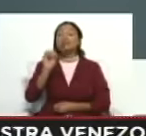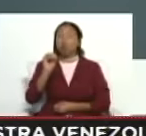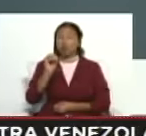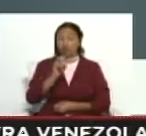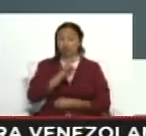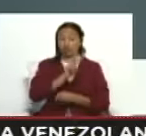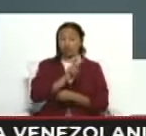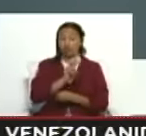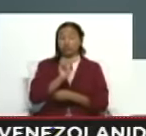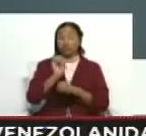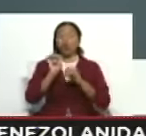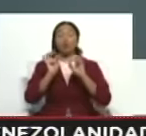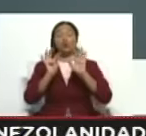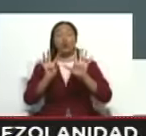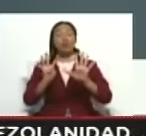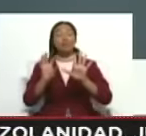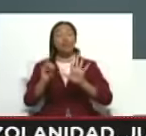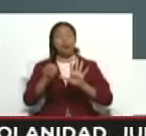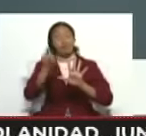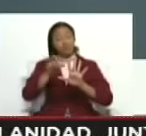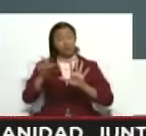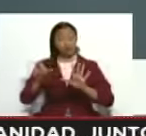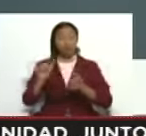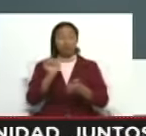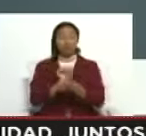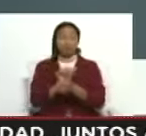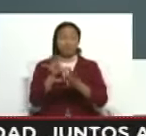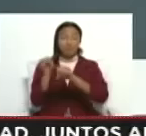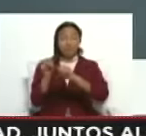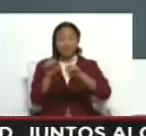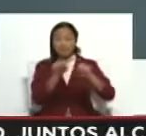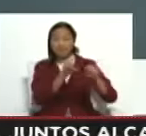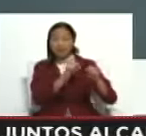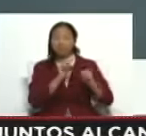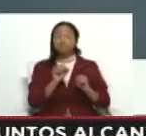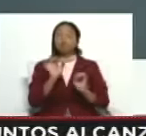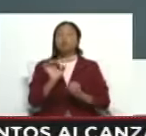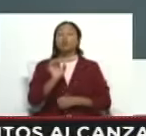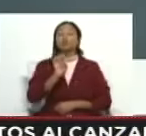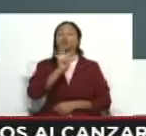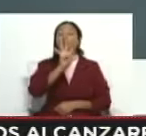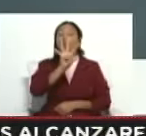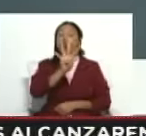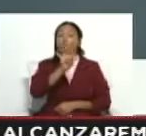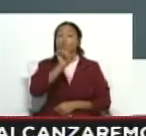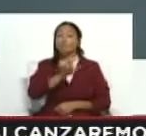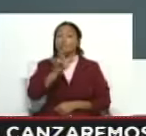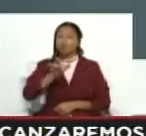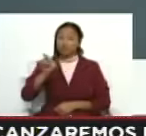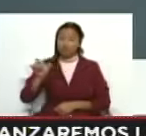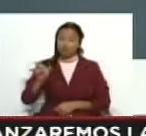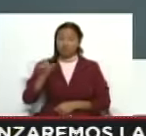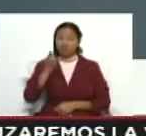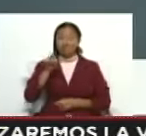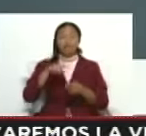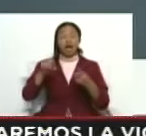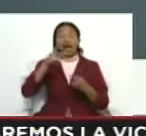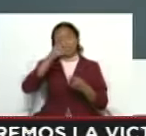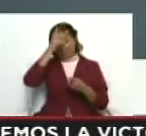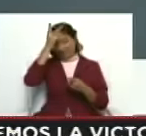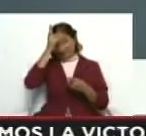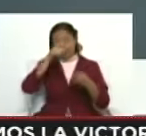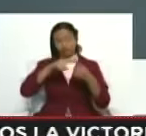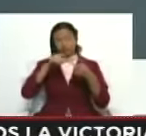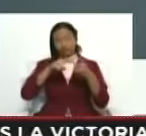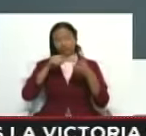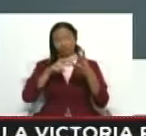personas y 76 han sido condenadas. Entre los procesados hay 4 expresidentes de PDVSA. Pero